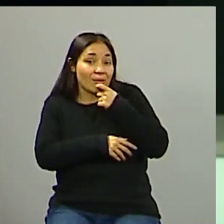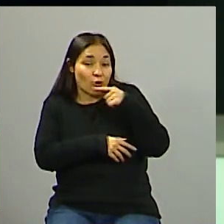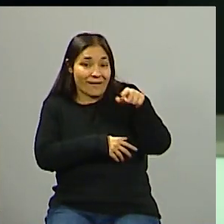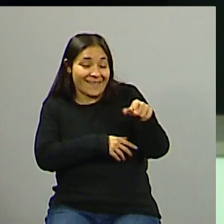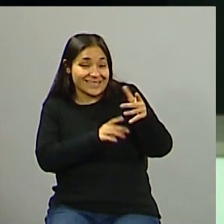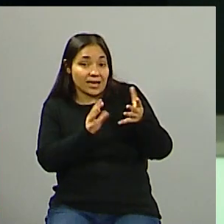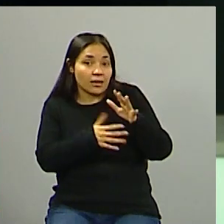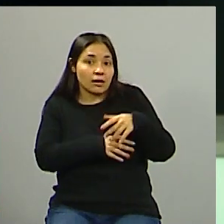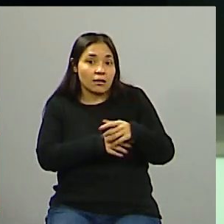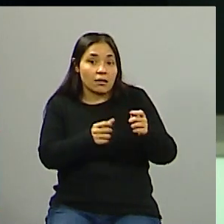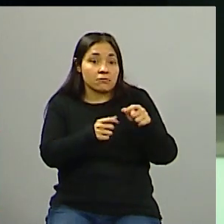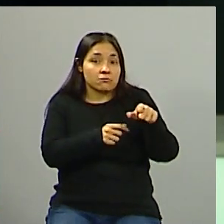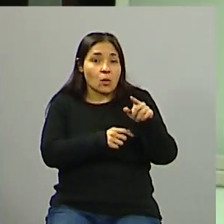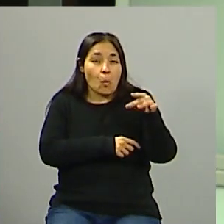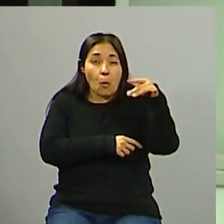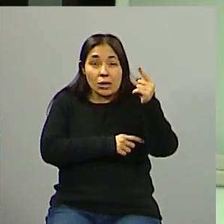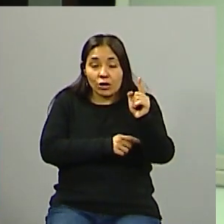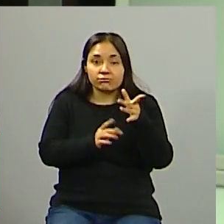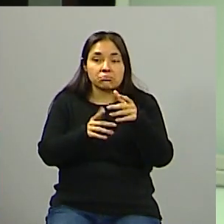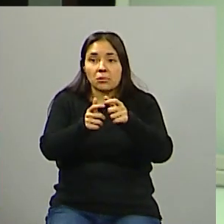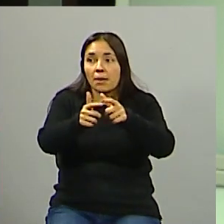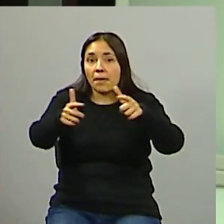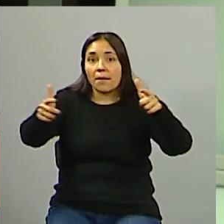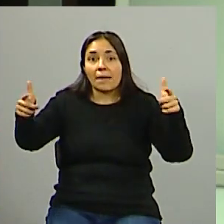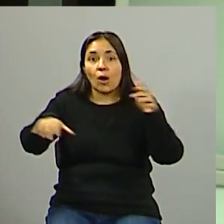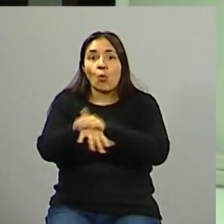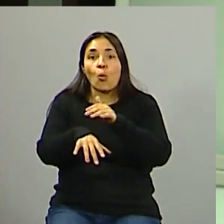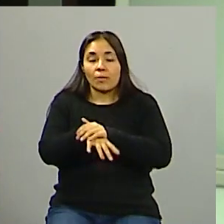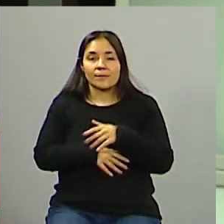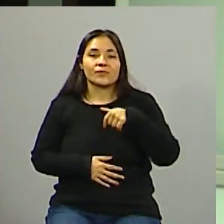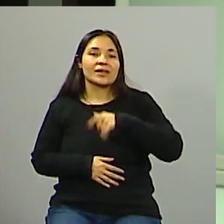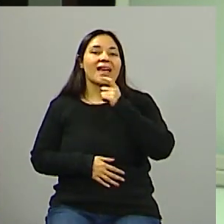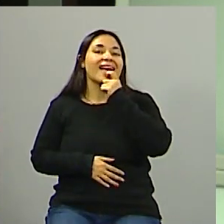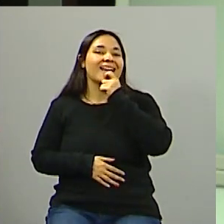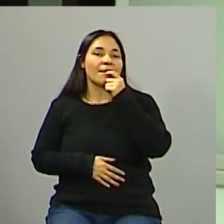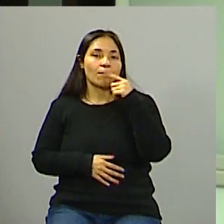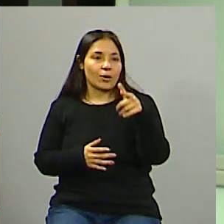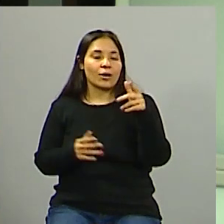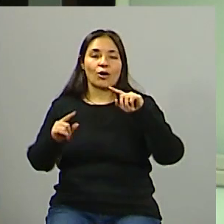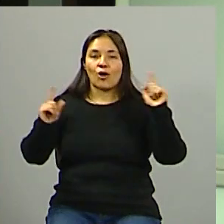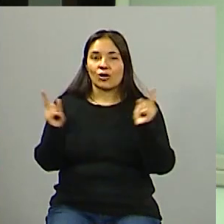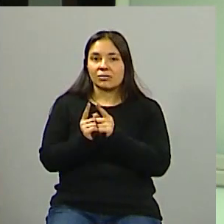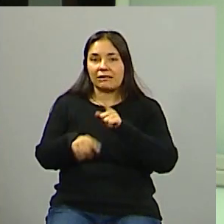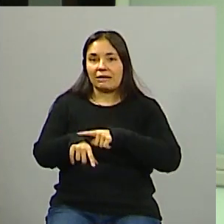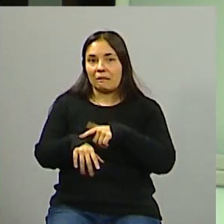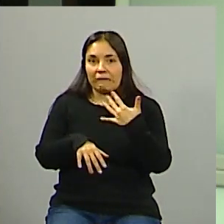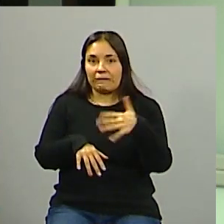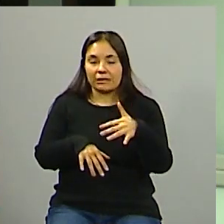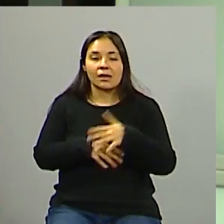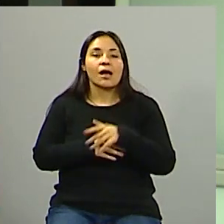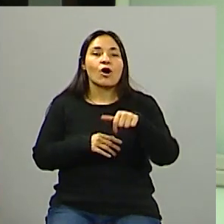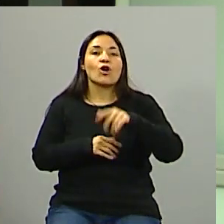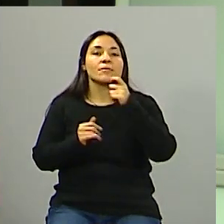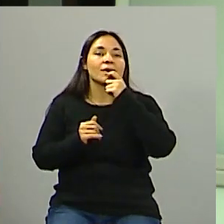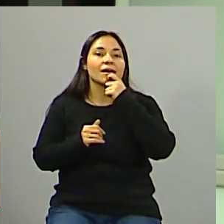seguir multiplicándose. Tal cual. Bueno, y ahí voy a hacer referencia cortito porque estamos contrarreloj a lo que hoy sucede con el tema de los créditos que está